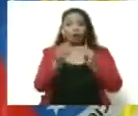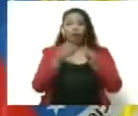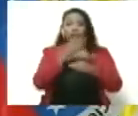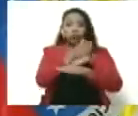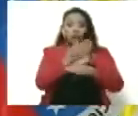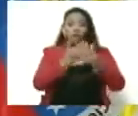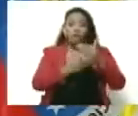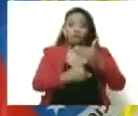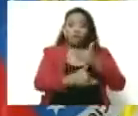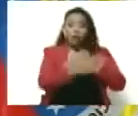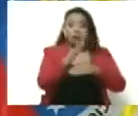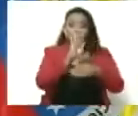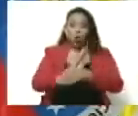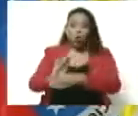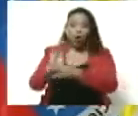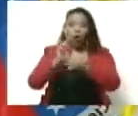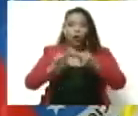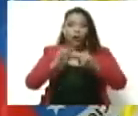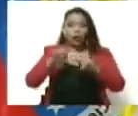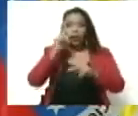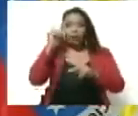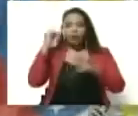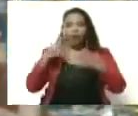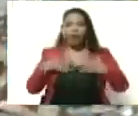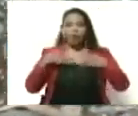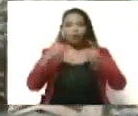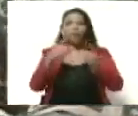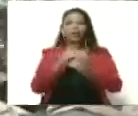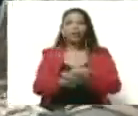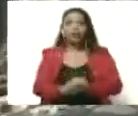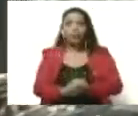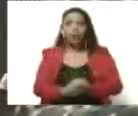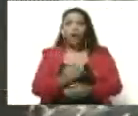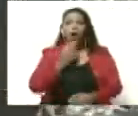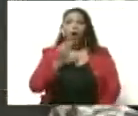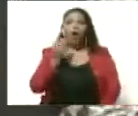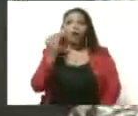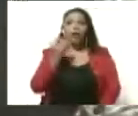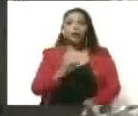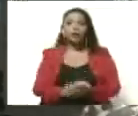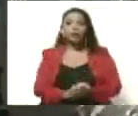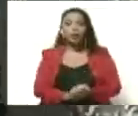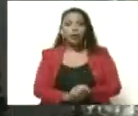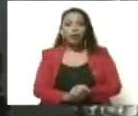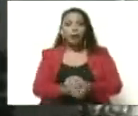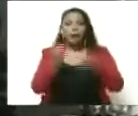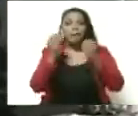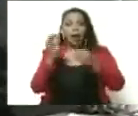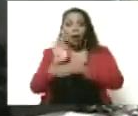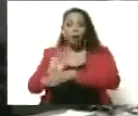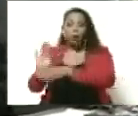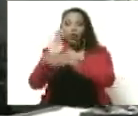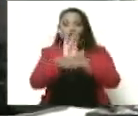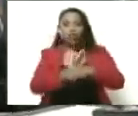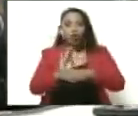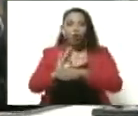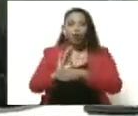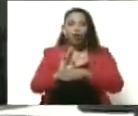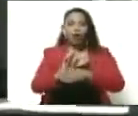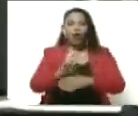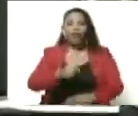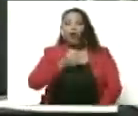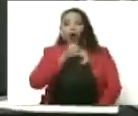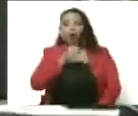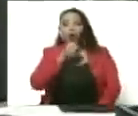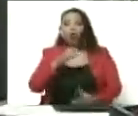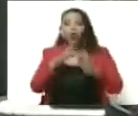en la protección de los niños, niñas, adolescentes, jóvenes, para la protección de los adultos mayores, para la protección